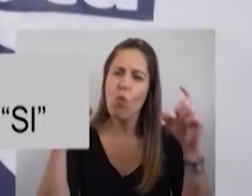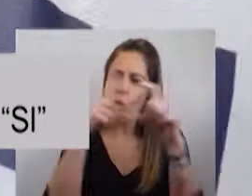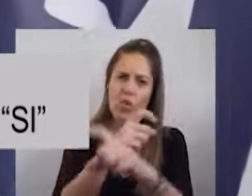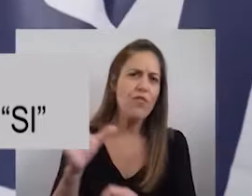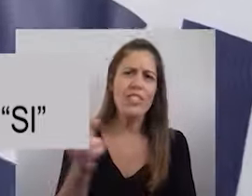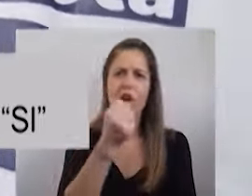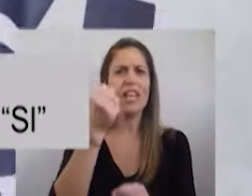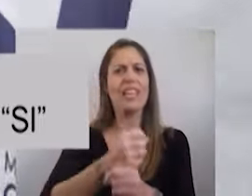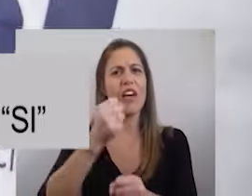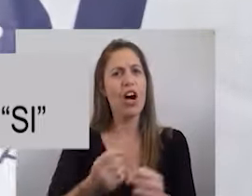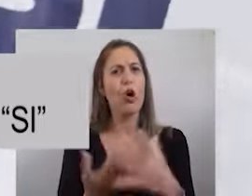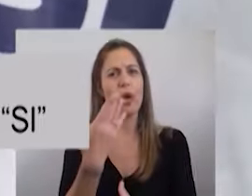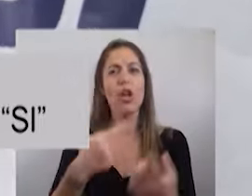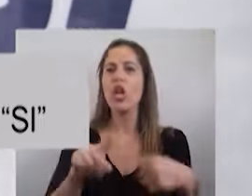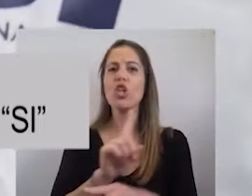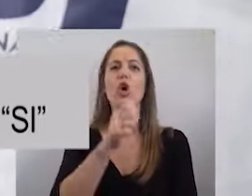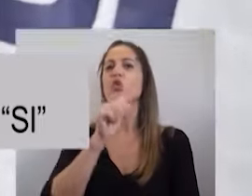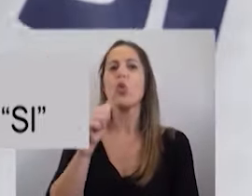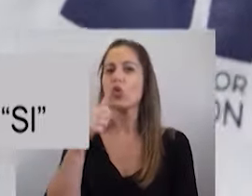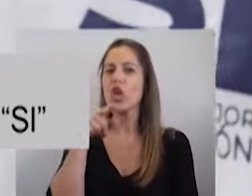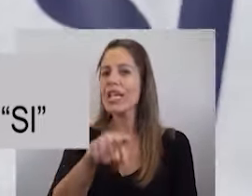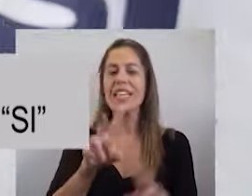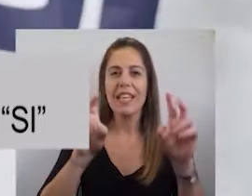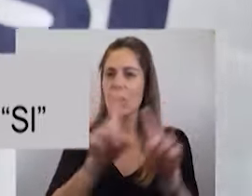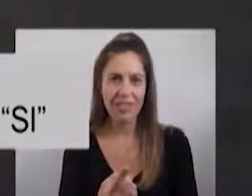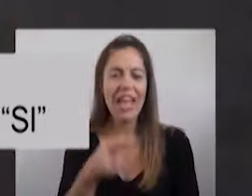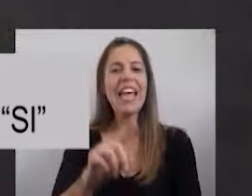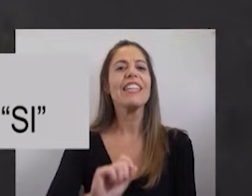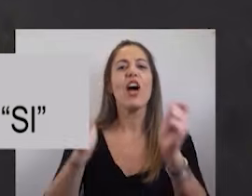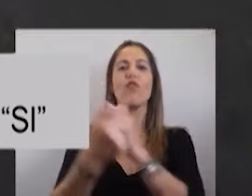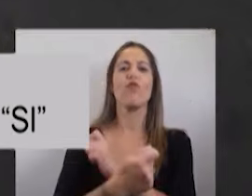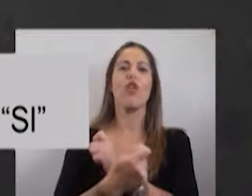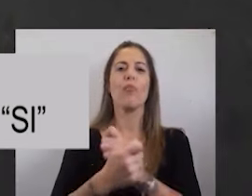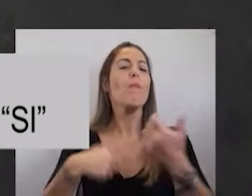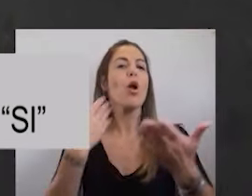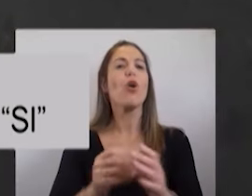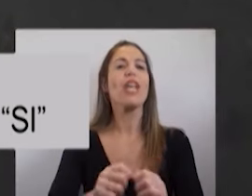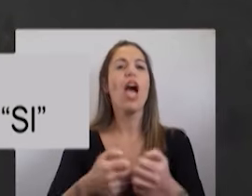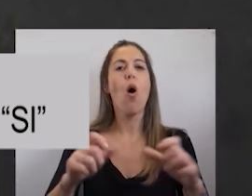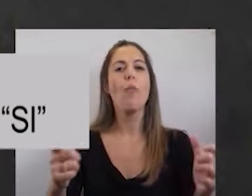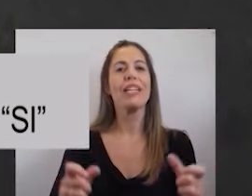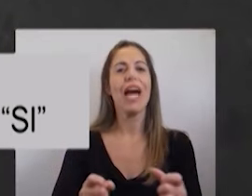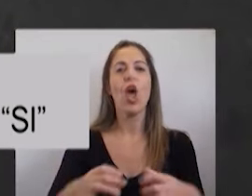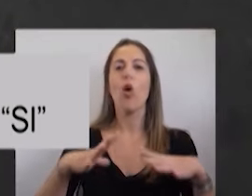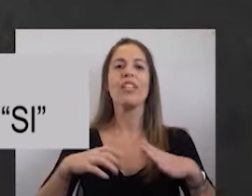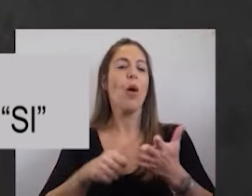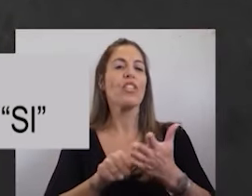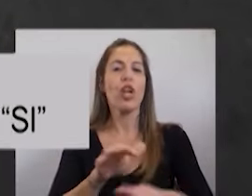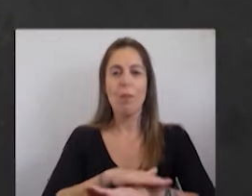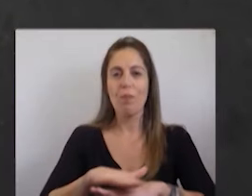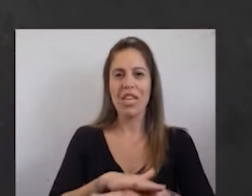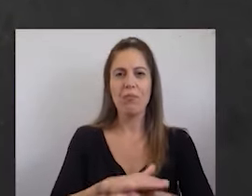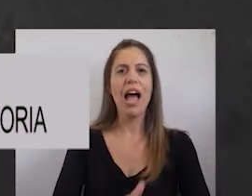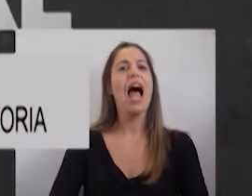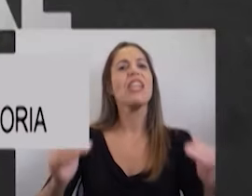muy difícil conseguir otro. Y aún no hay soluciones al respecto. Esta reforma propone aumentar las jubilaciones y pensiones